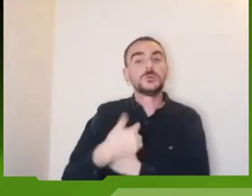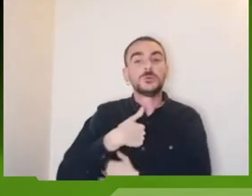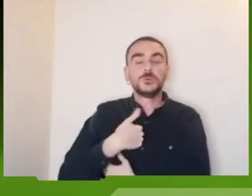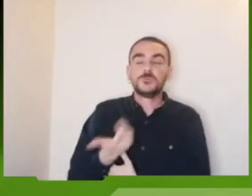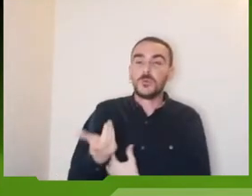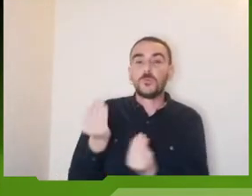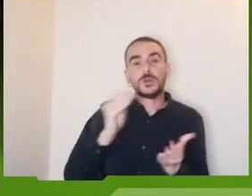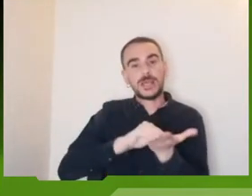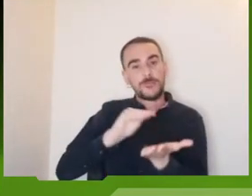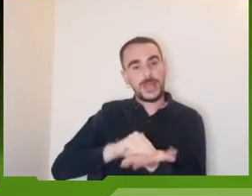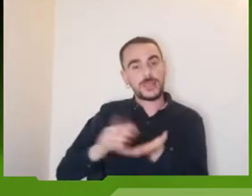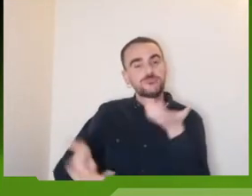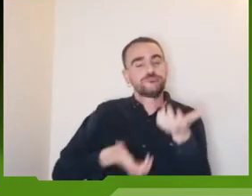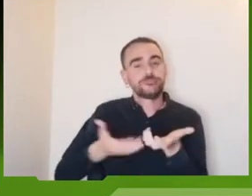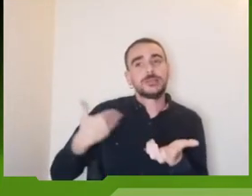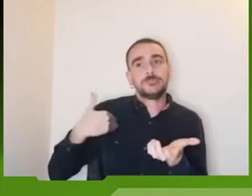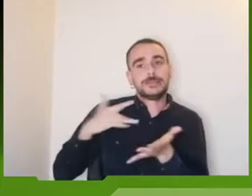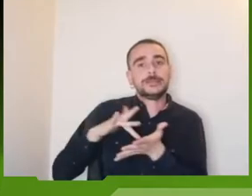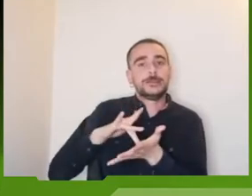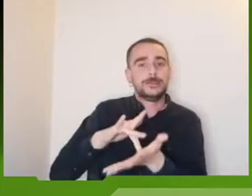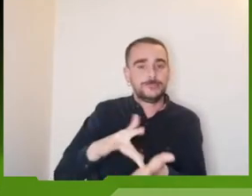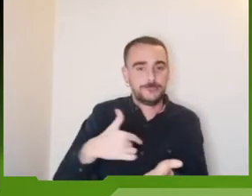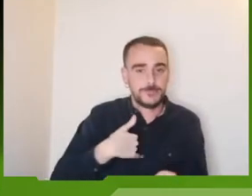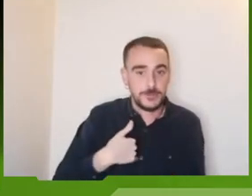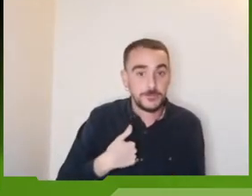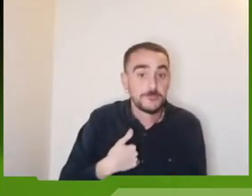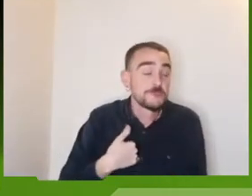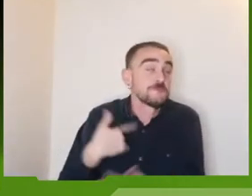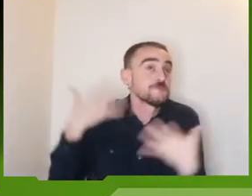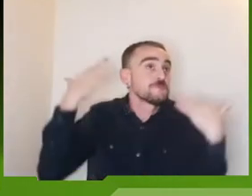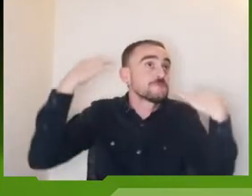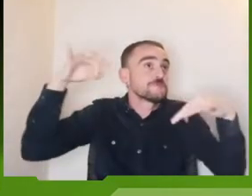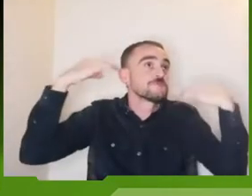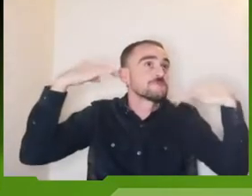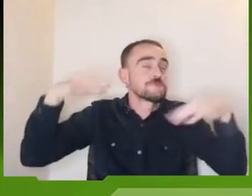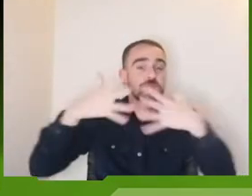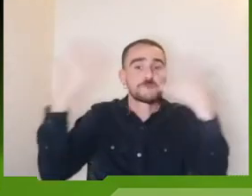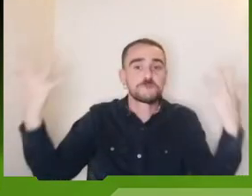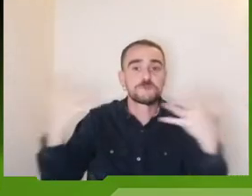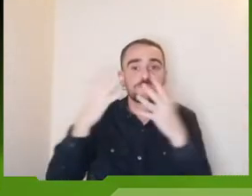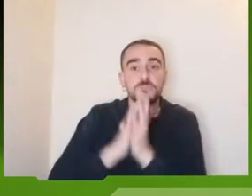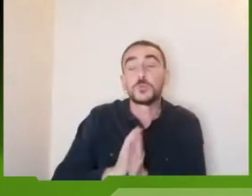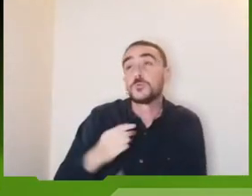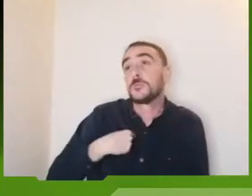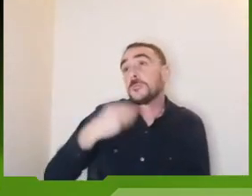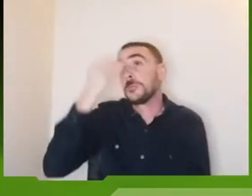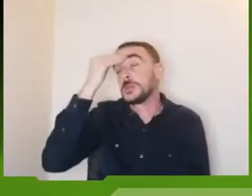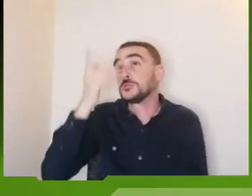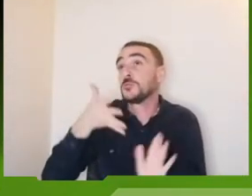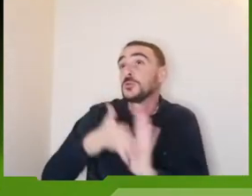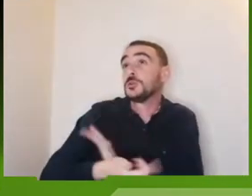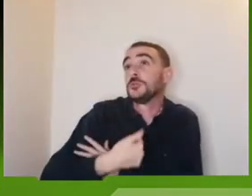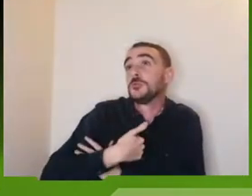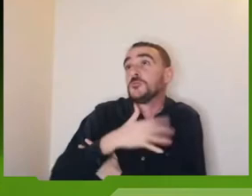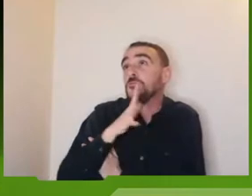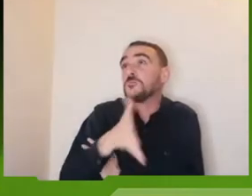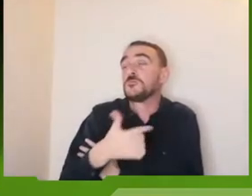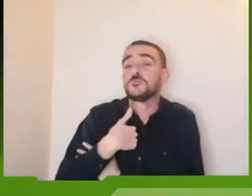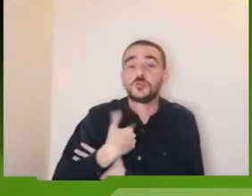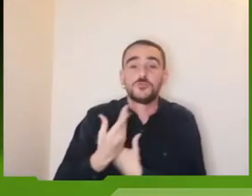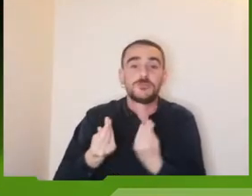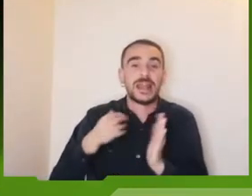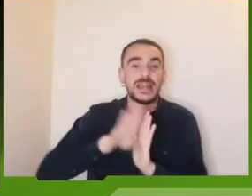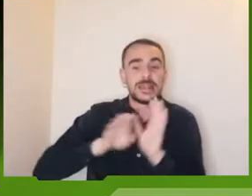probarlo o no probarlo. Pero yo creo que es por eso, porque estoy segura de que he hecho esta receta mil